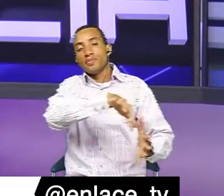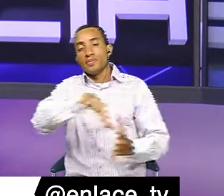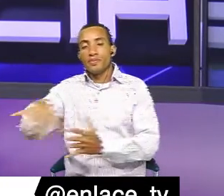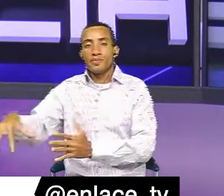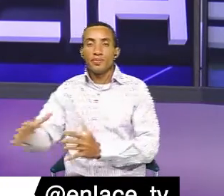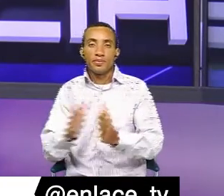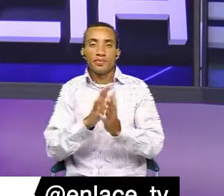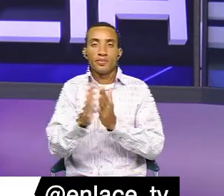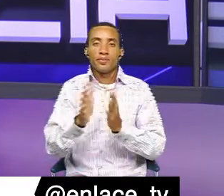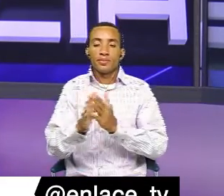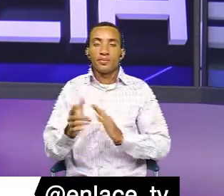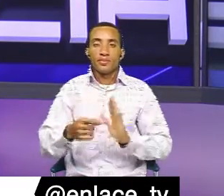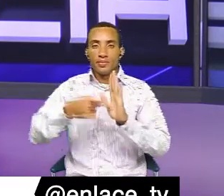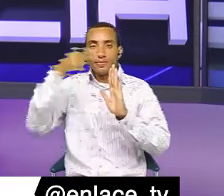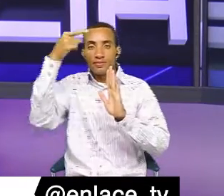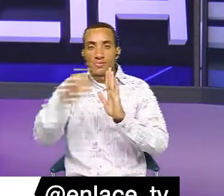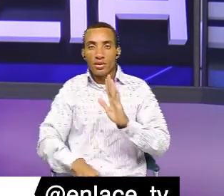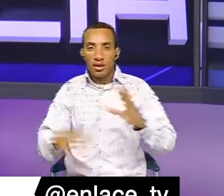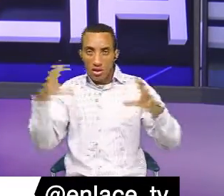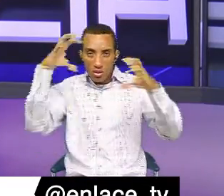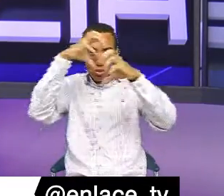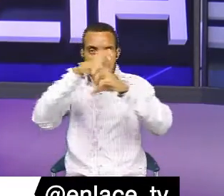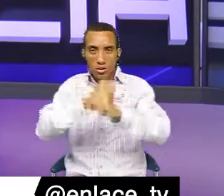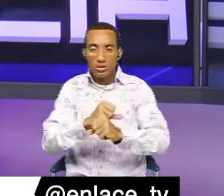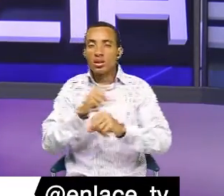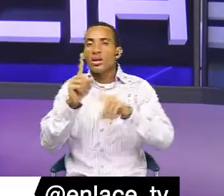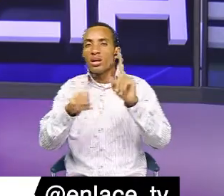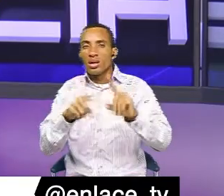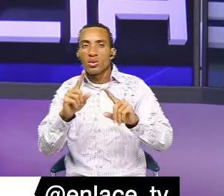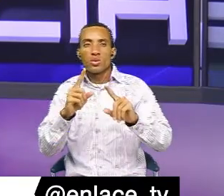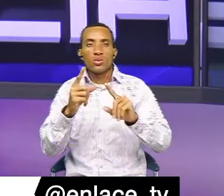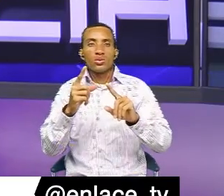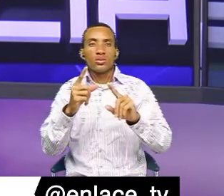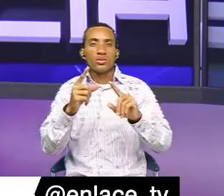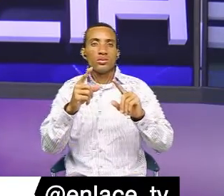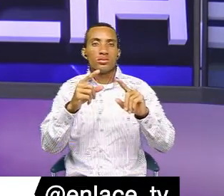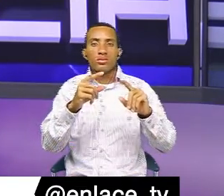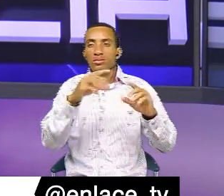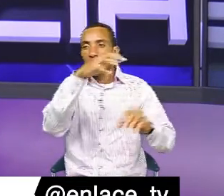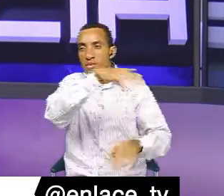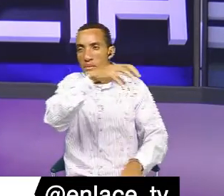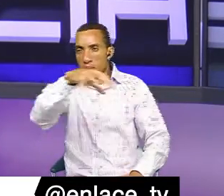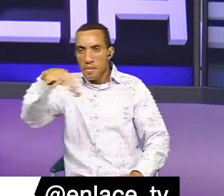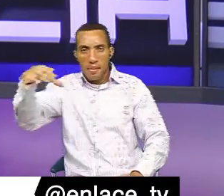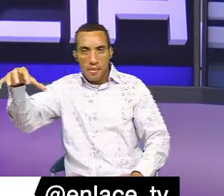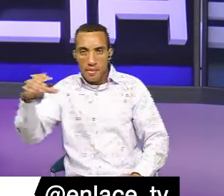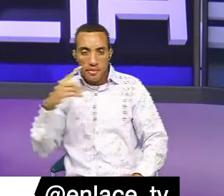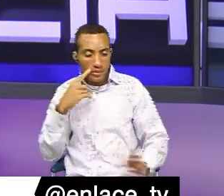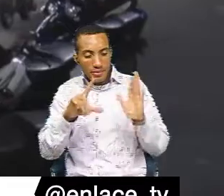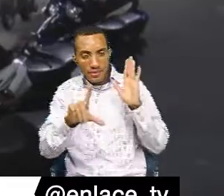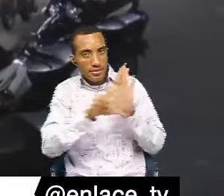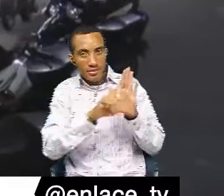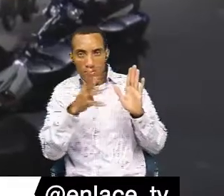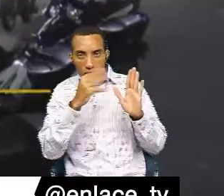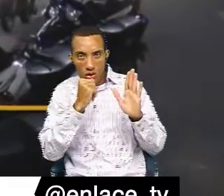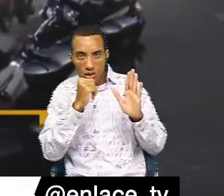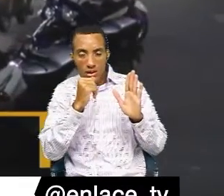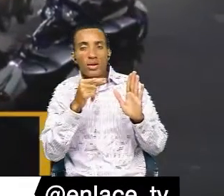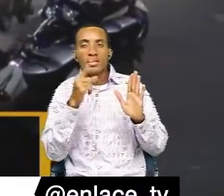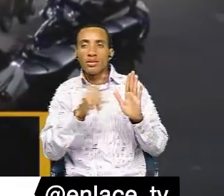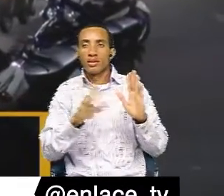adelantarán este fin de semana operativos nocturnos. Establecimientos que infrinjan la ley de espacio público serán sellados definitivamente. Después de